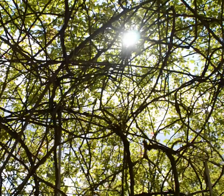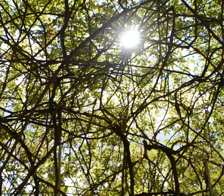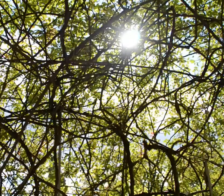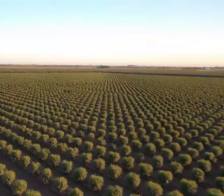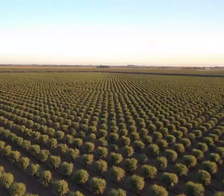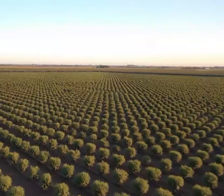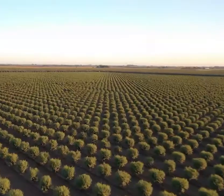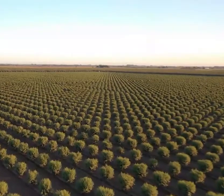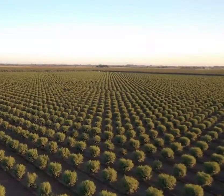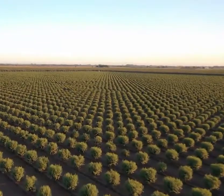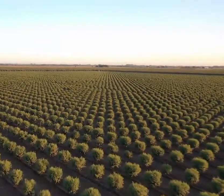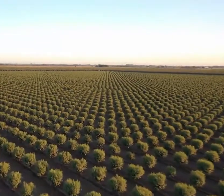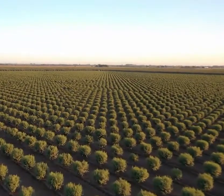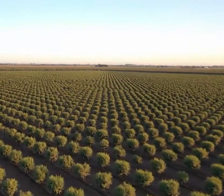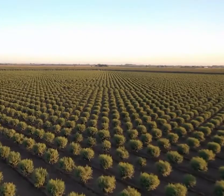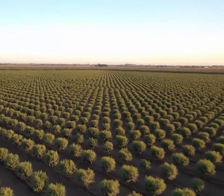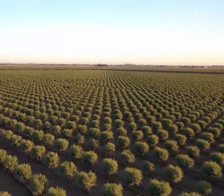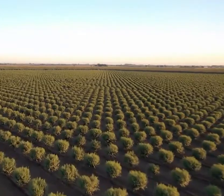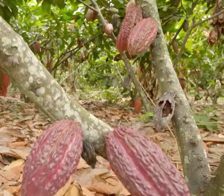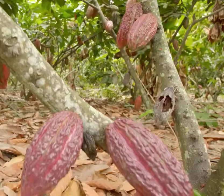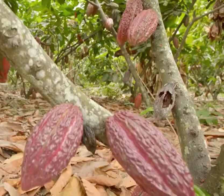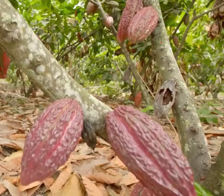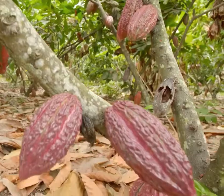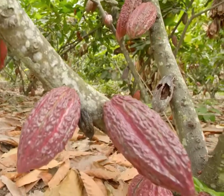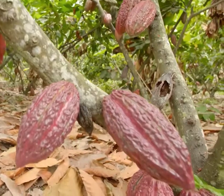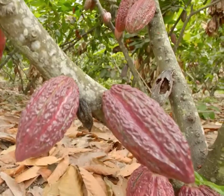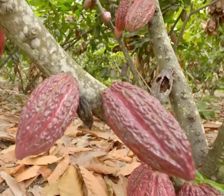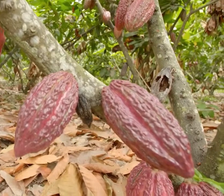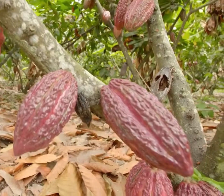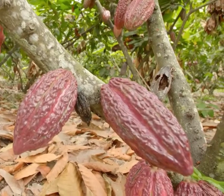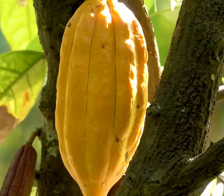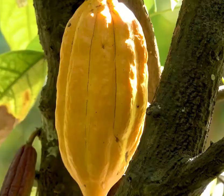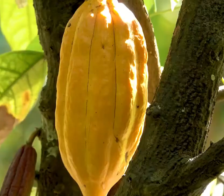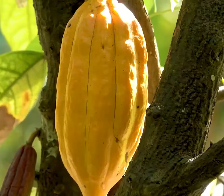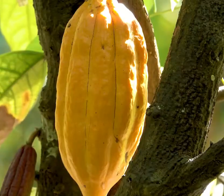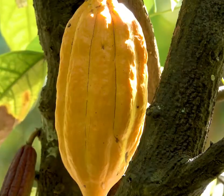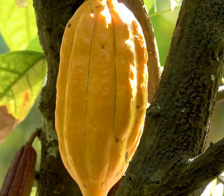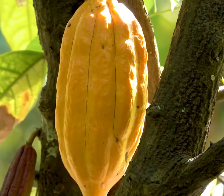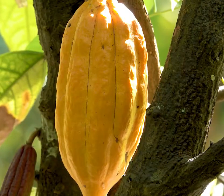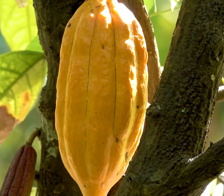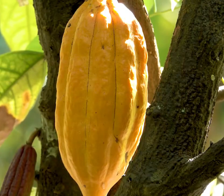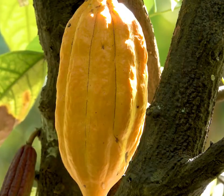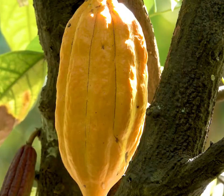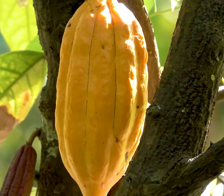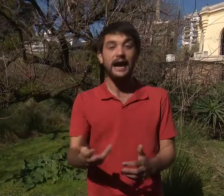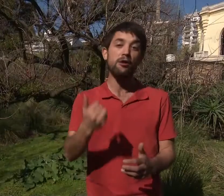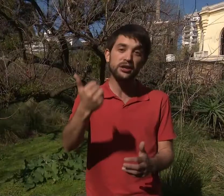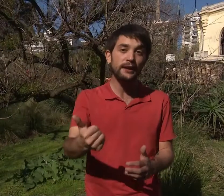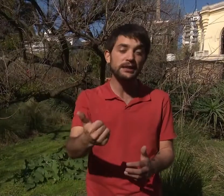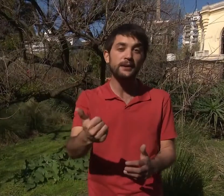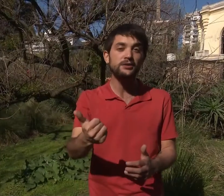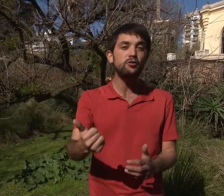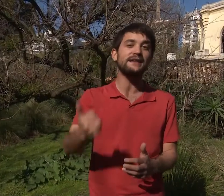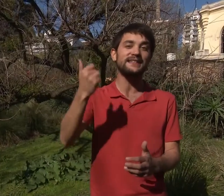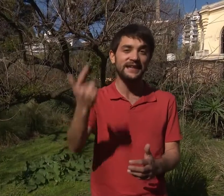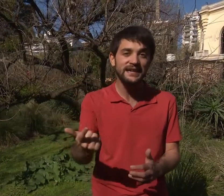a los cultivos a crecer en condiciones distintas a las que el propio cultivo está diseñado y acostumbrado para fructificar. Aumento de